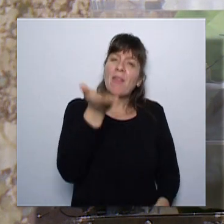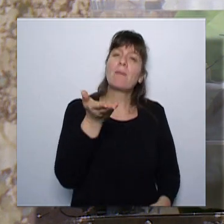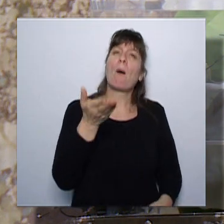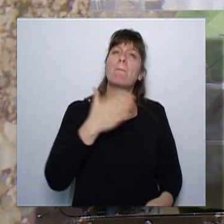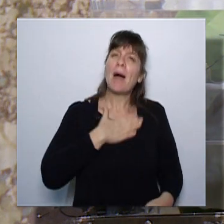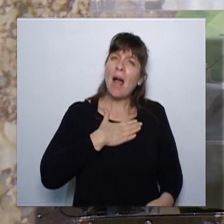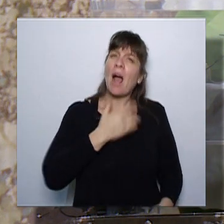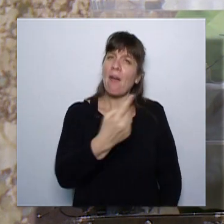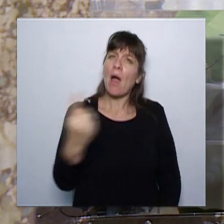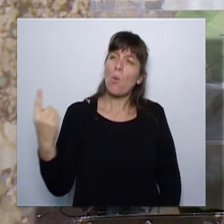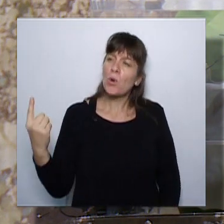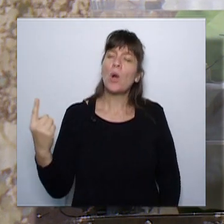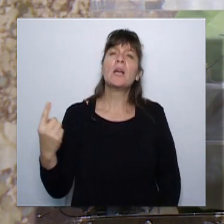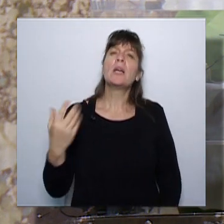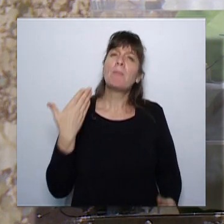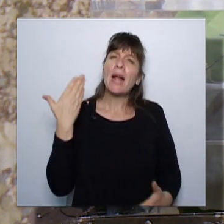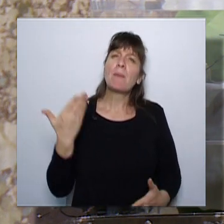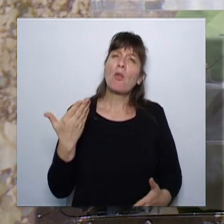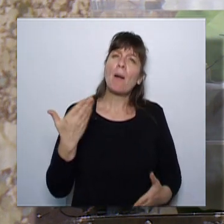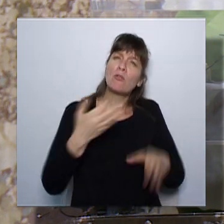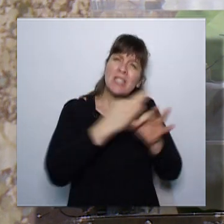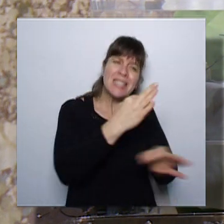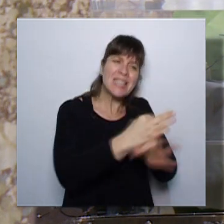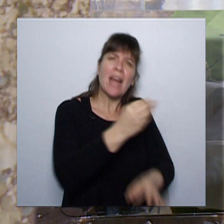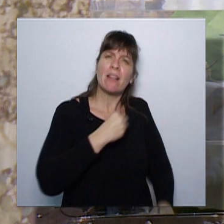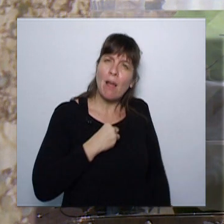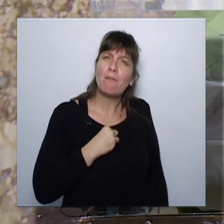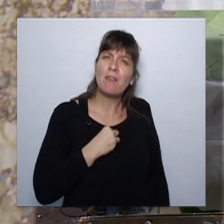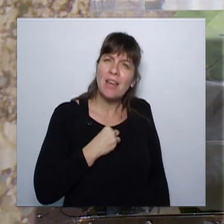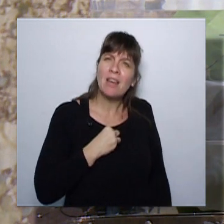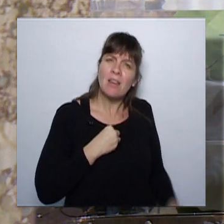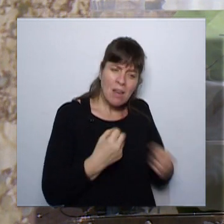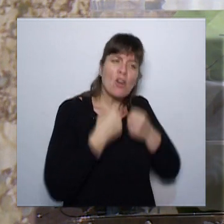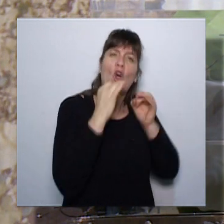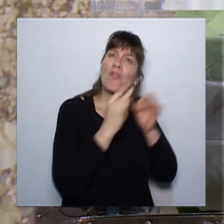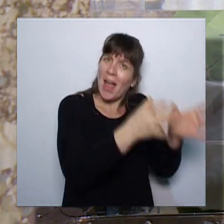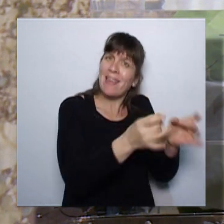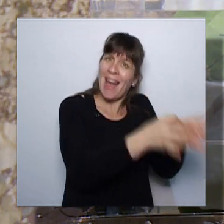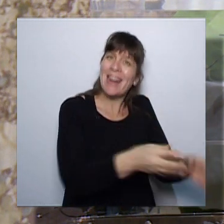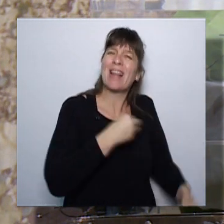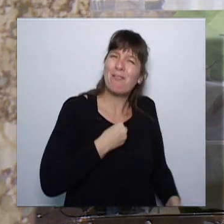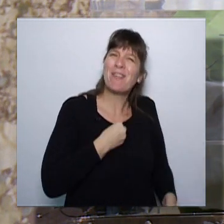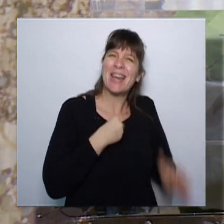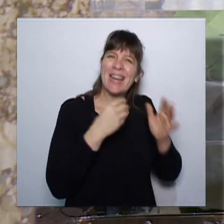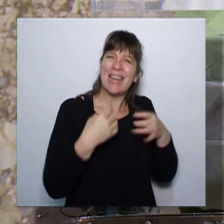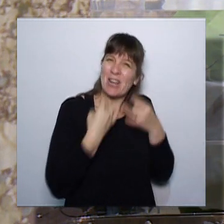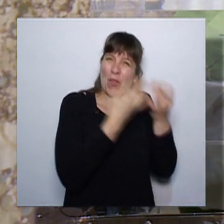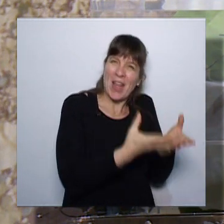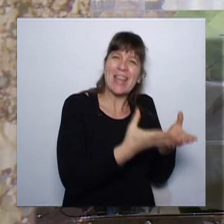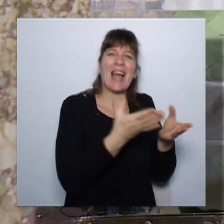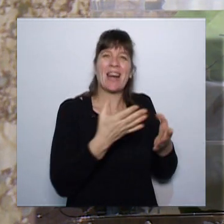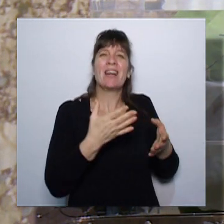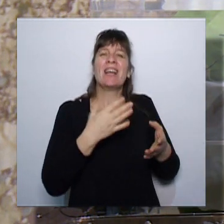nosotros y lo pedimos también para que podamos transmitir esta fe esta fe en jesús que desde lo cotidiano